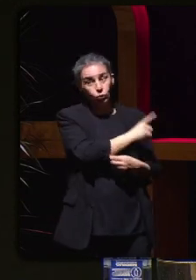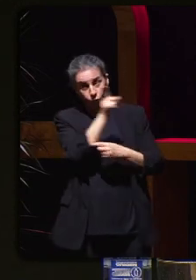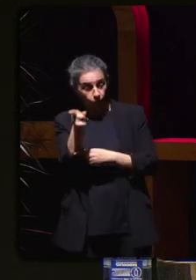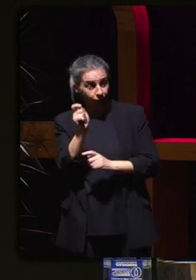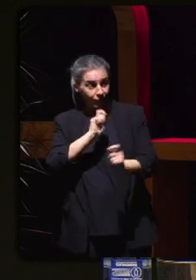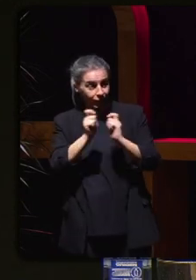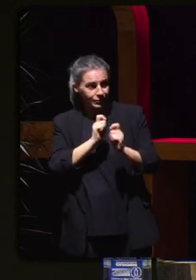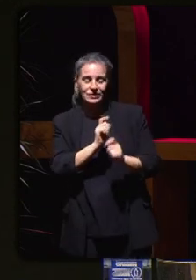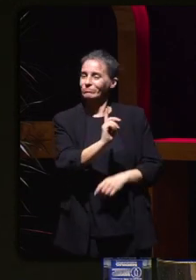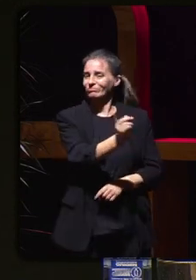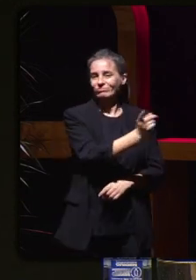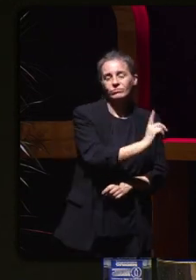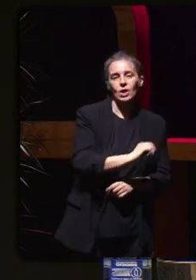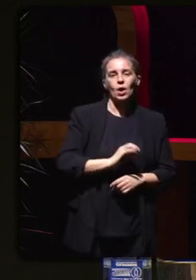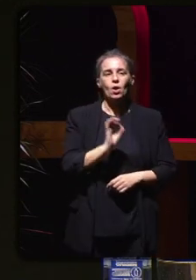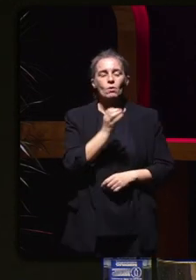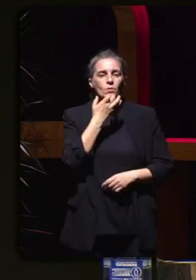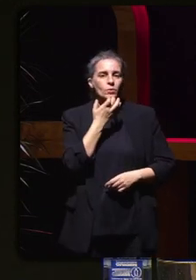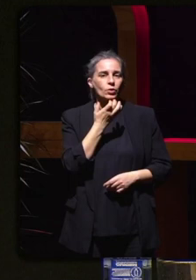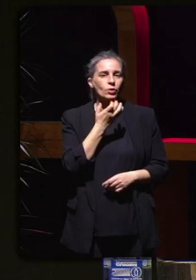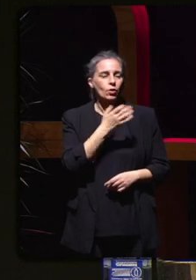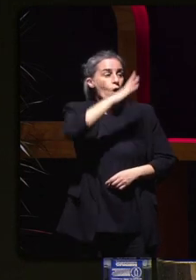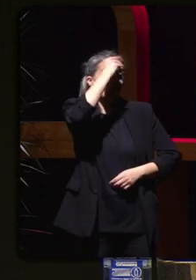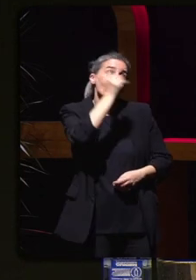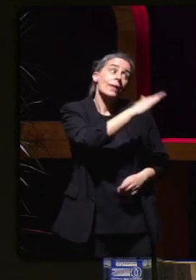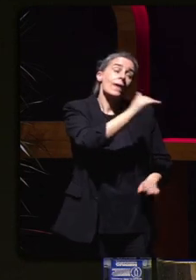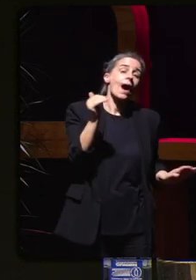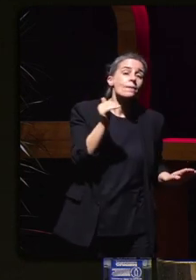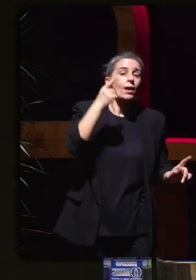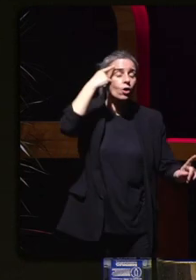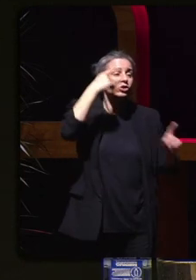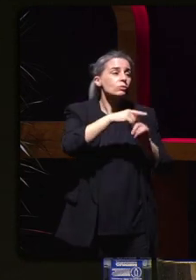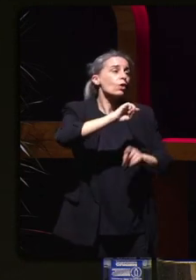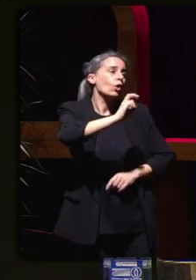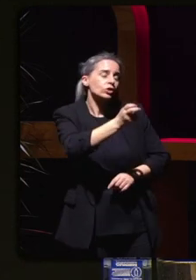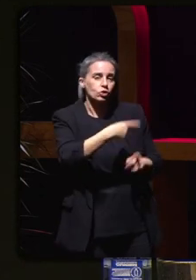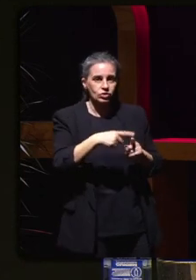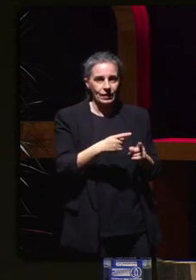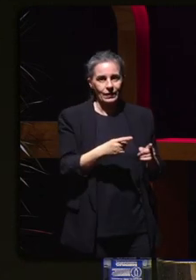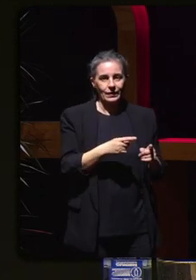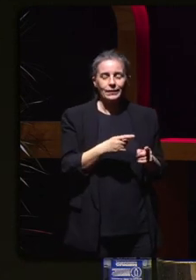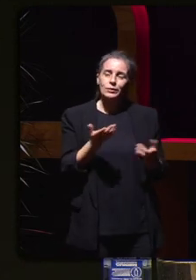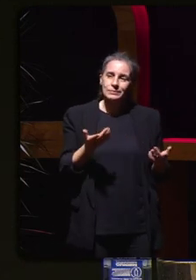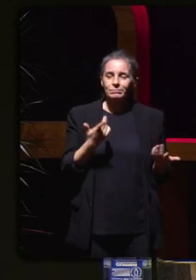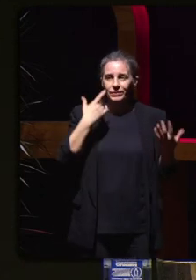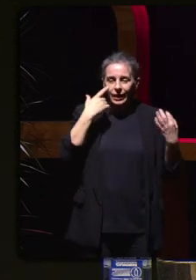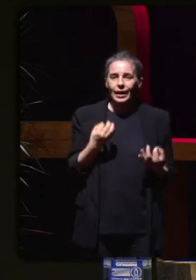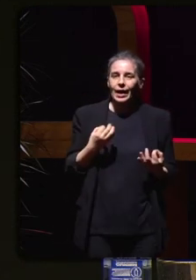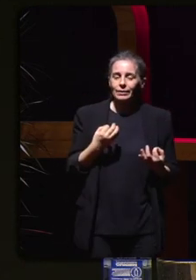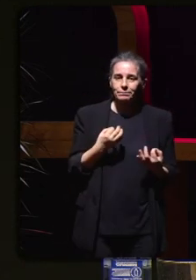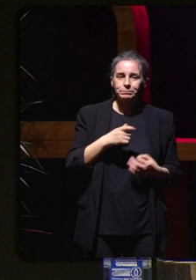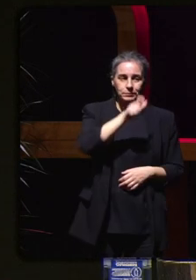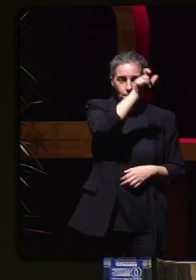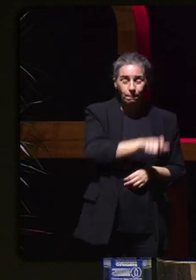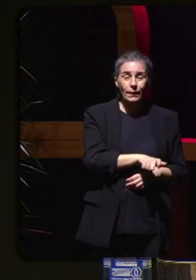no formas parte de este jun que se nos ha olvidado llamarte para esta otra cosa entonces es verdad que eso para